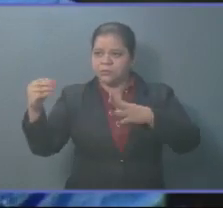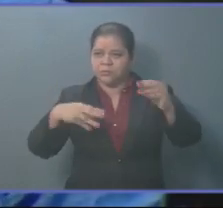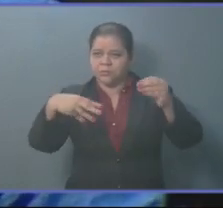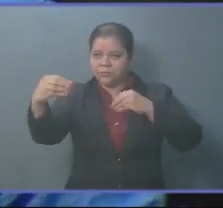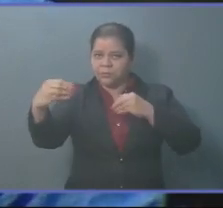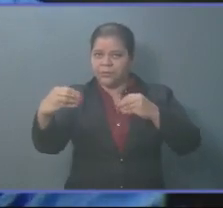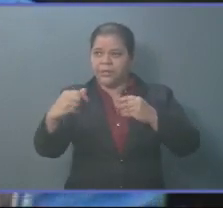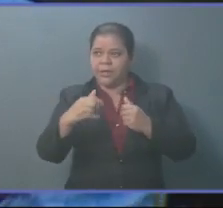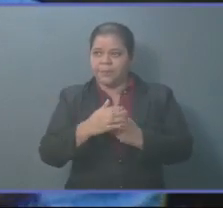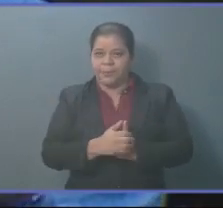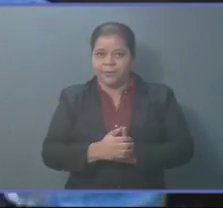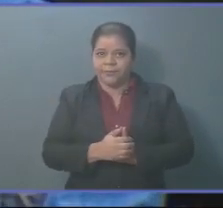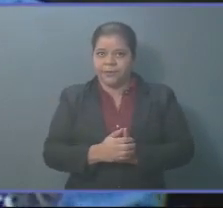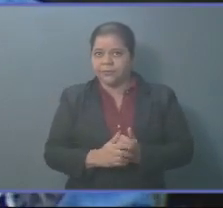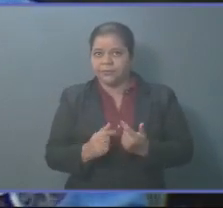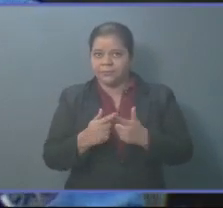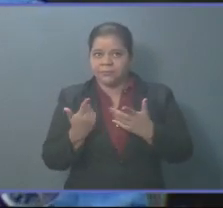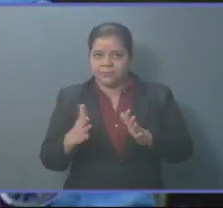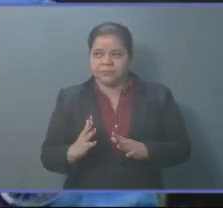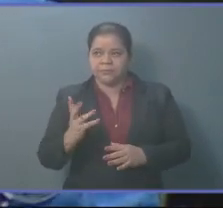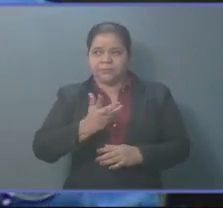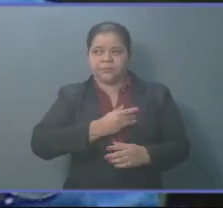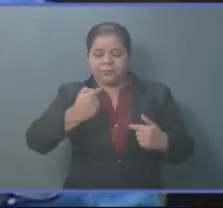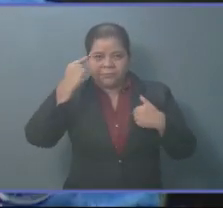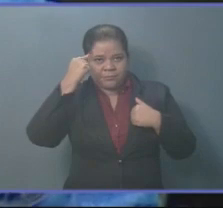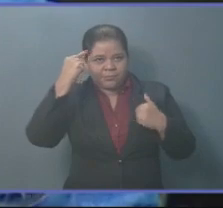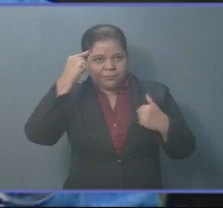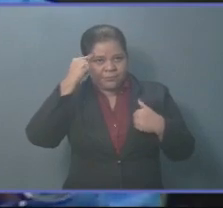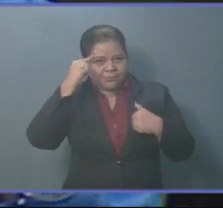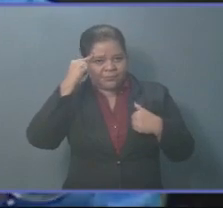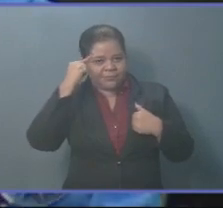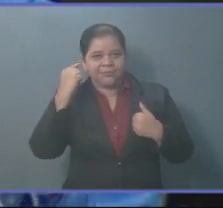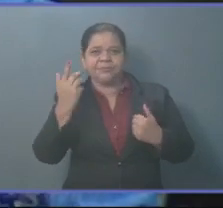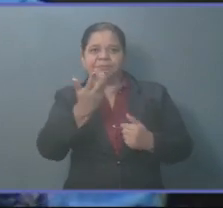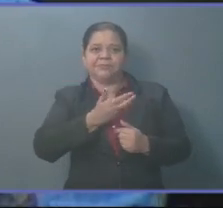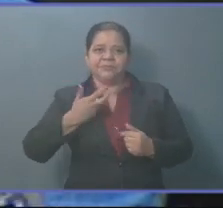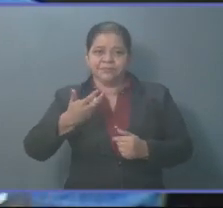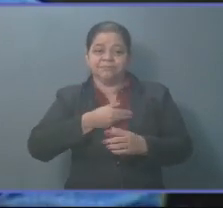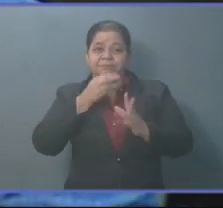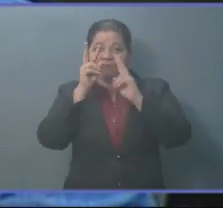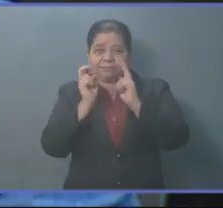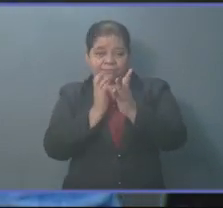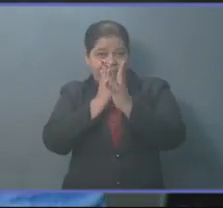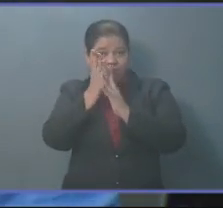Bueno, como siempre y congruente con la transparencia